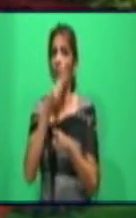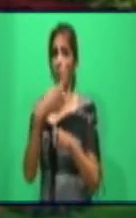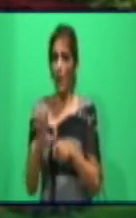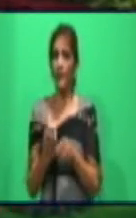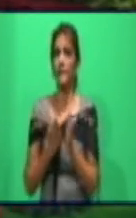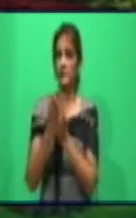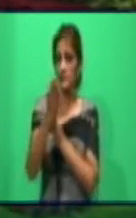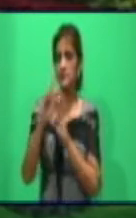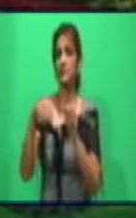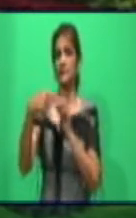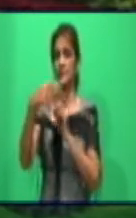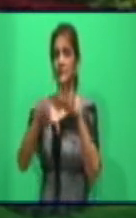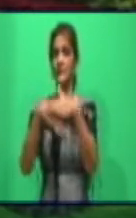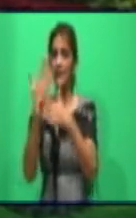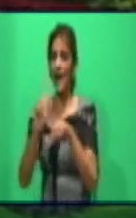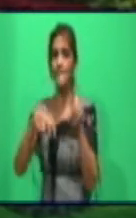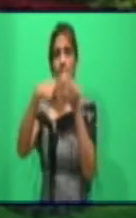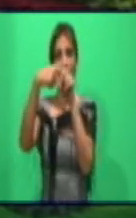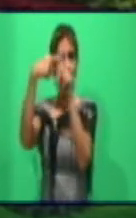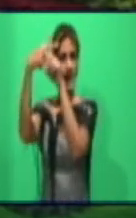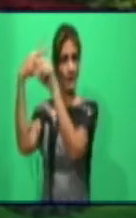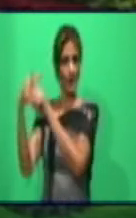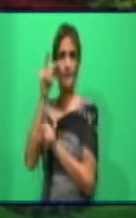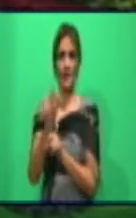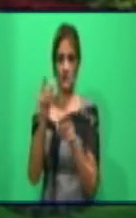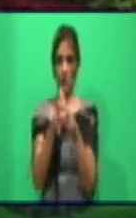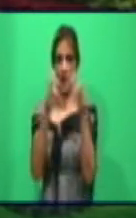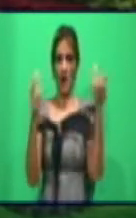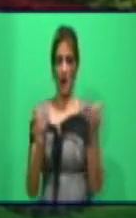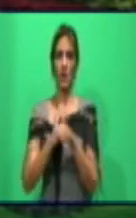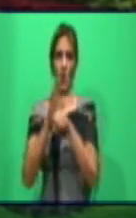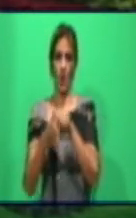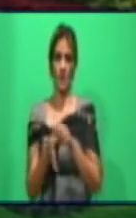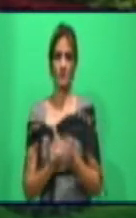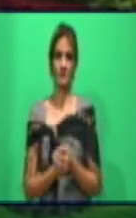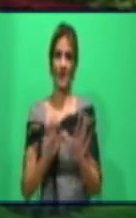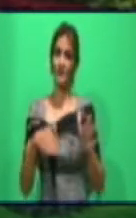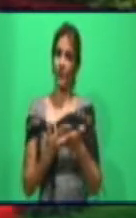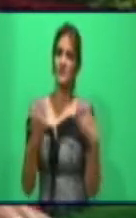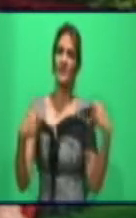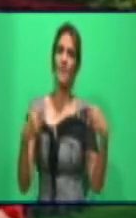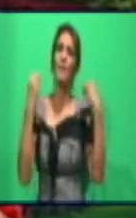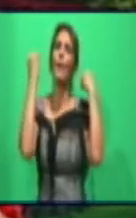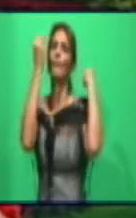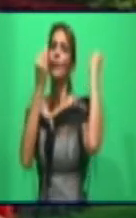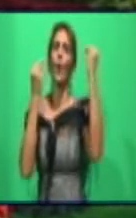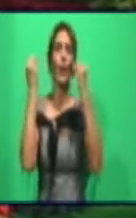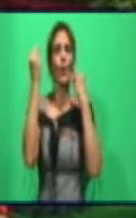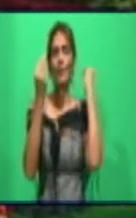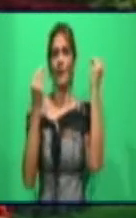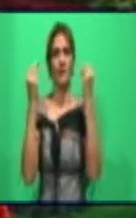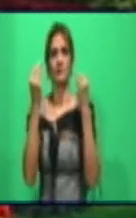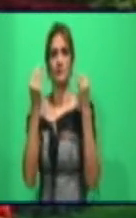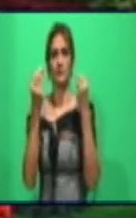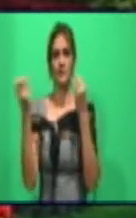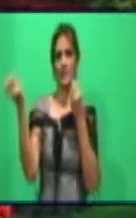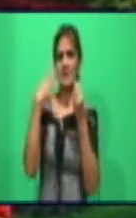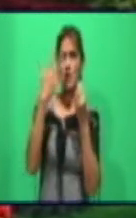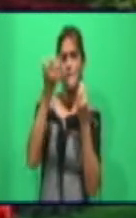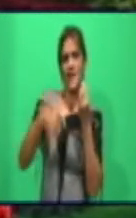ya comienzan a sumarse a esta tendencia entonces como para preocuparnos llegaba un mensaje preocupando y